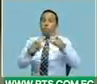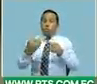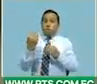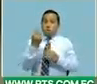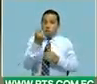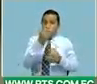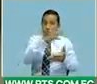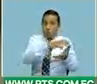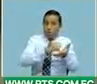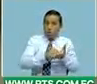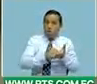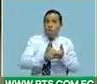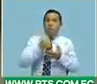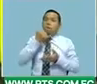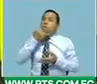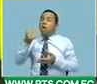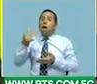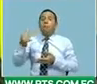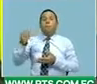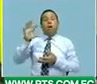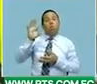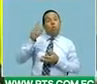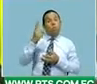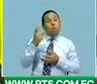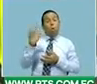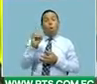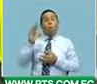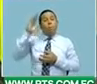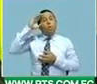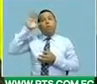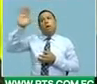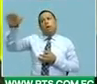llamando al EQ911. Inclusive, si de pronto tiene